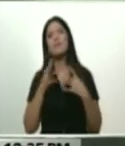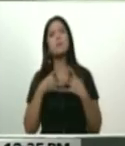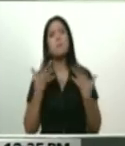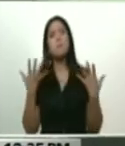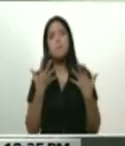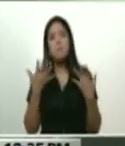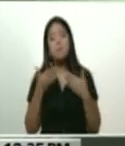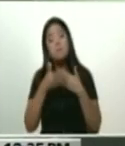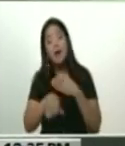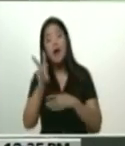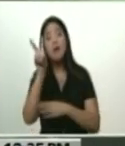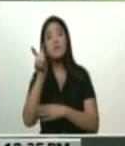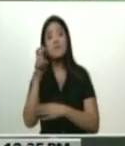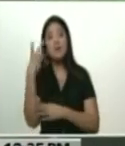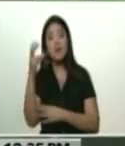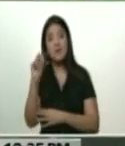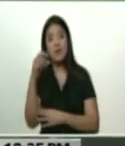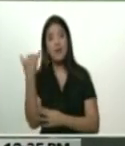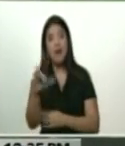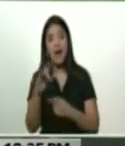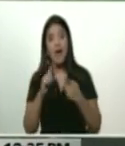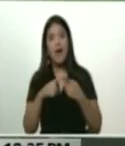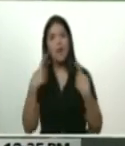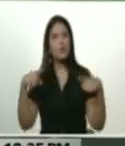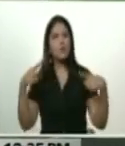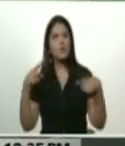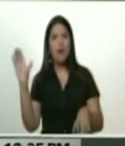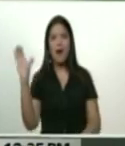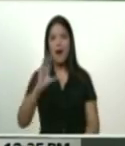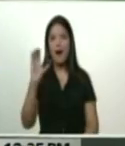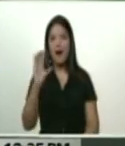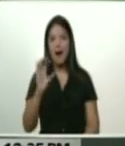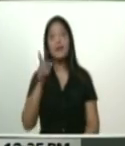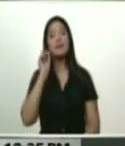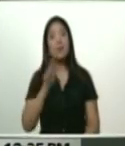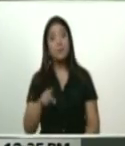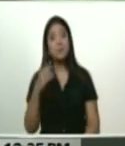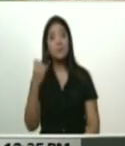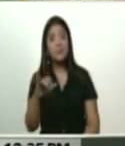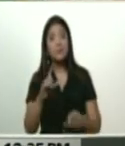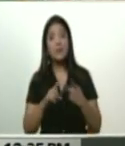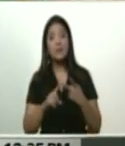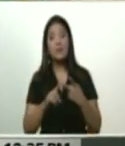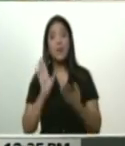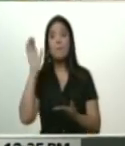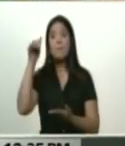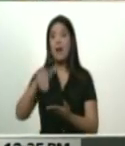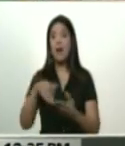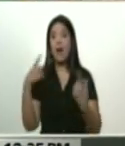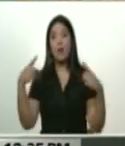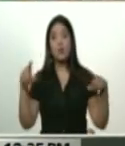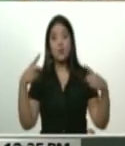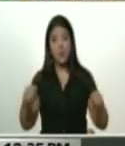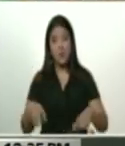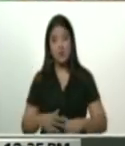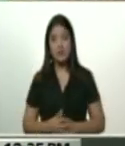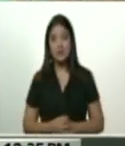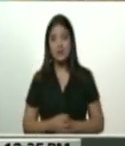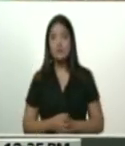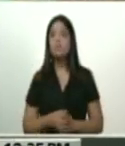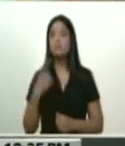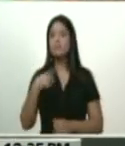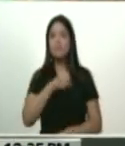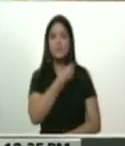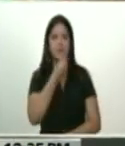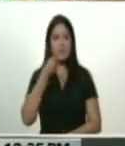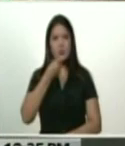a partir del viernes 20 tendremos Suena Caracas y tendremos también Suena Maracay. Tendremos conciertos